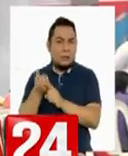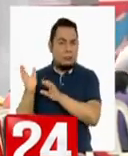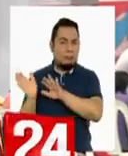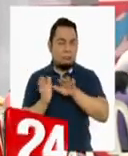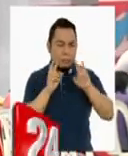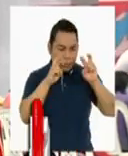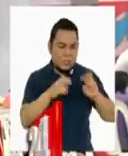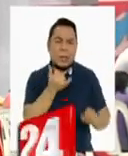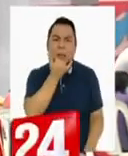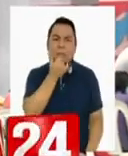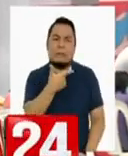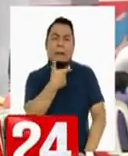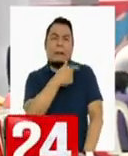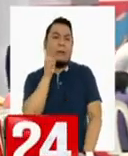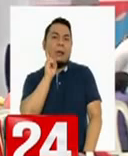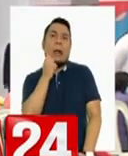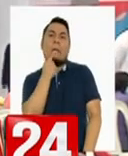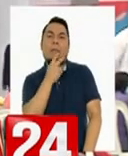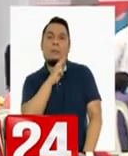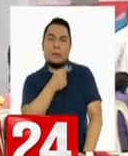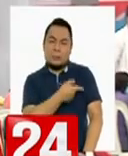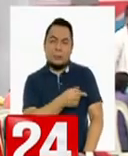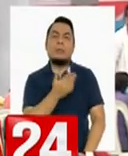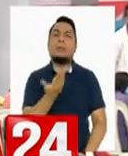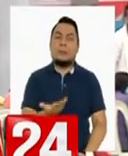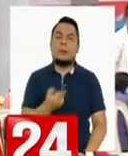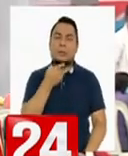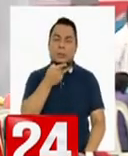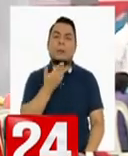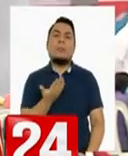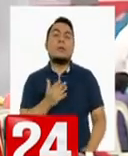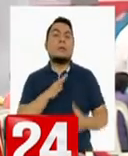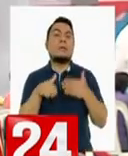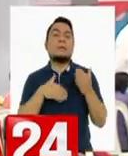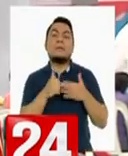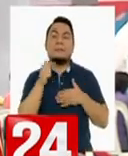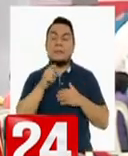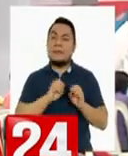y sobre el incumplimiento del protocolo que está